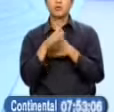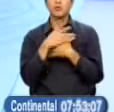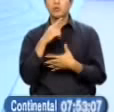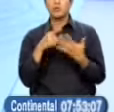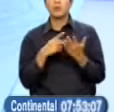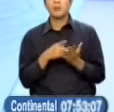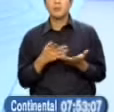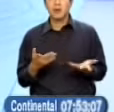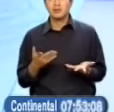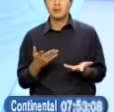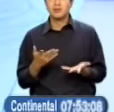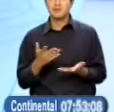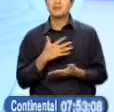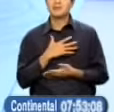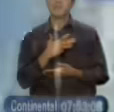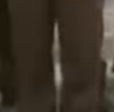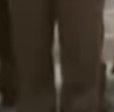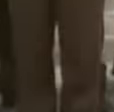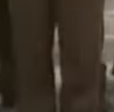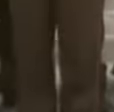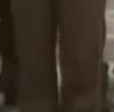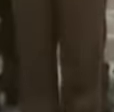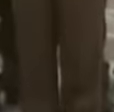ocurriendo adelante soledad